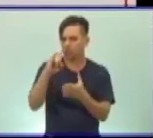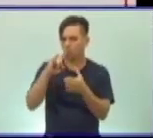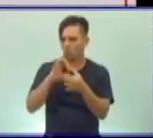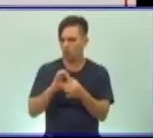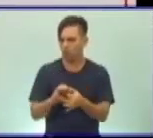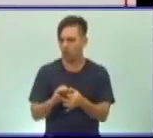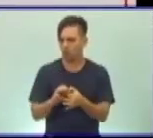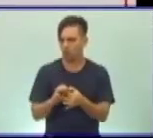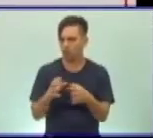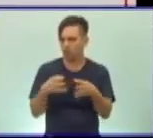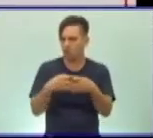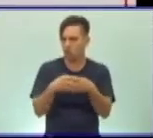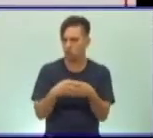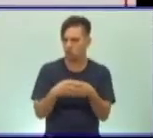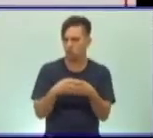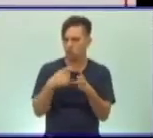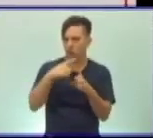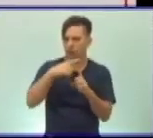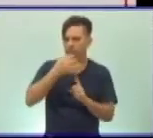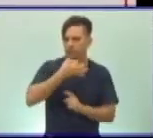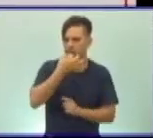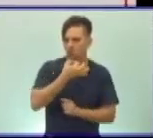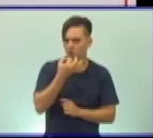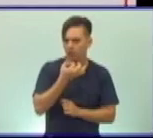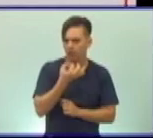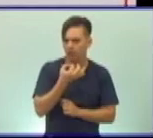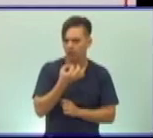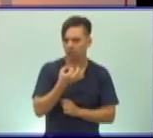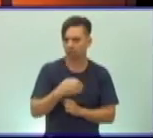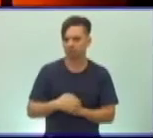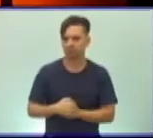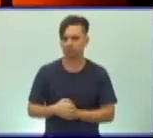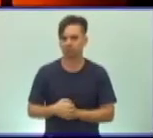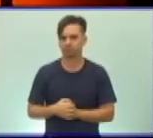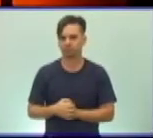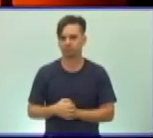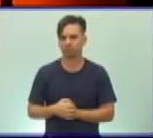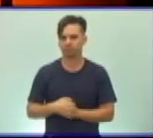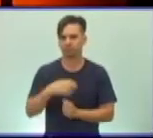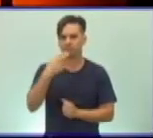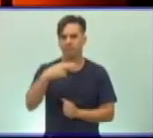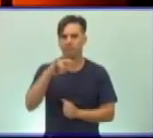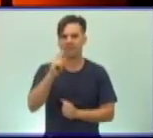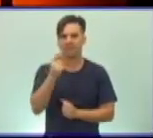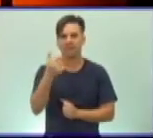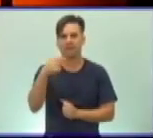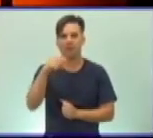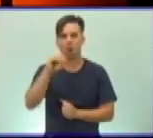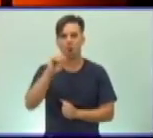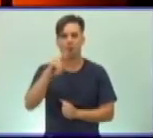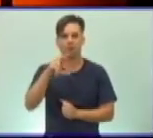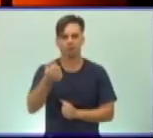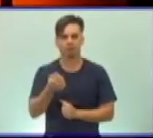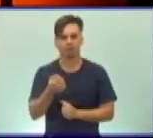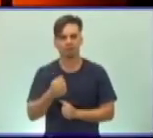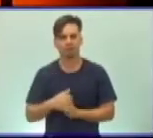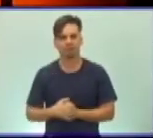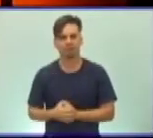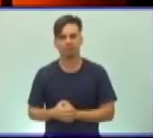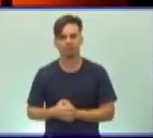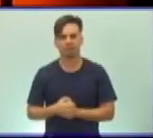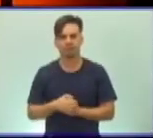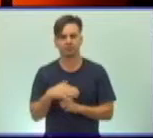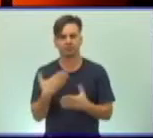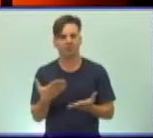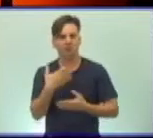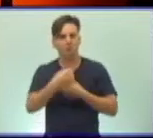de teoremas de los triángulos rectángulos, el grupo de teoremas de Pitágoras. Bien, ¿cuál vamos a utilizar?